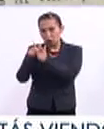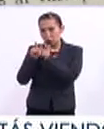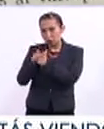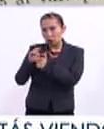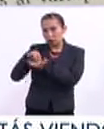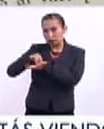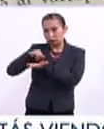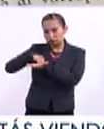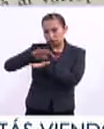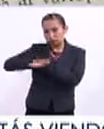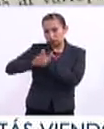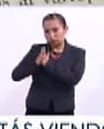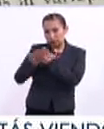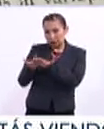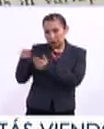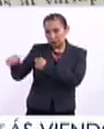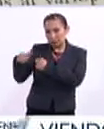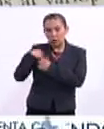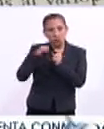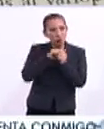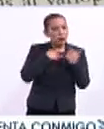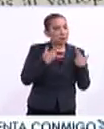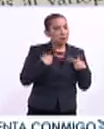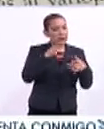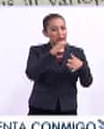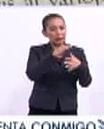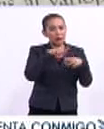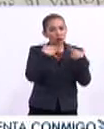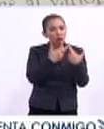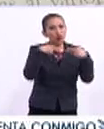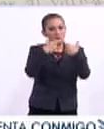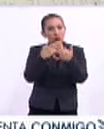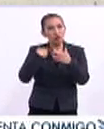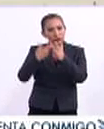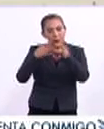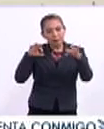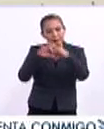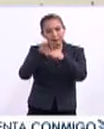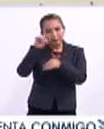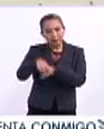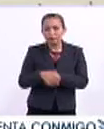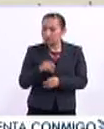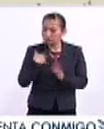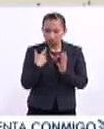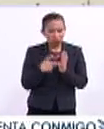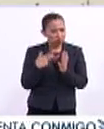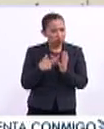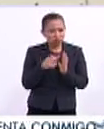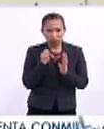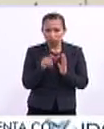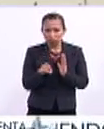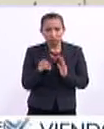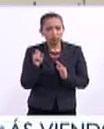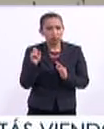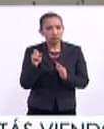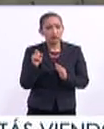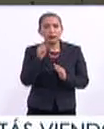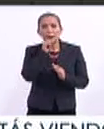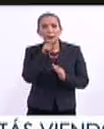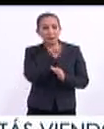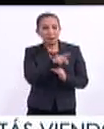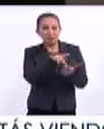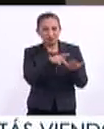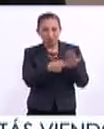Definitivamente. Por los puntos de encuentro con las cantinas. Sí, claro, o sea, la idea es darle constancia, ¿no? Y que muchas veces este